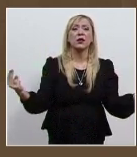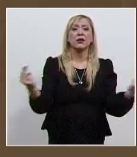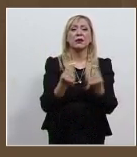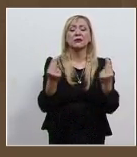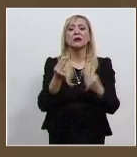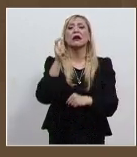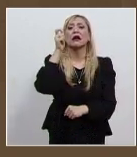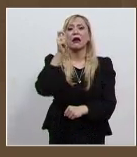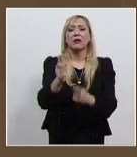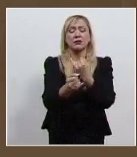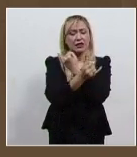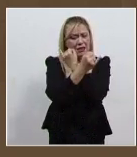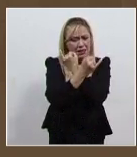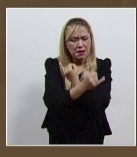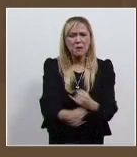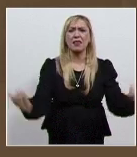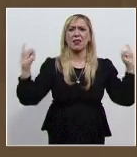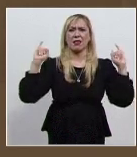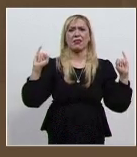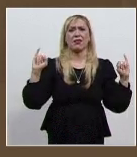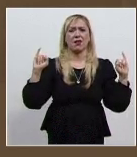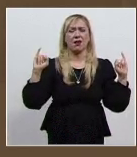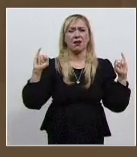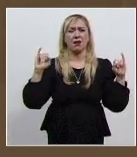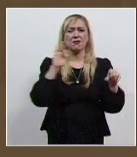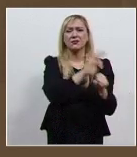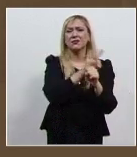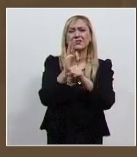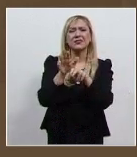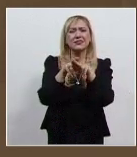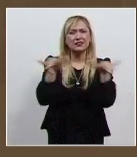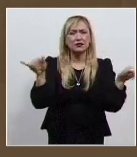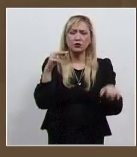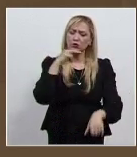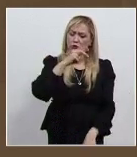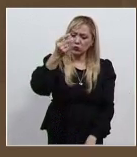justicia independiente, imparcial,